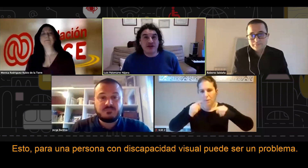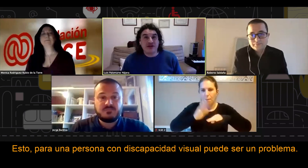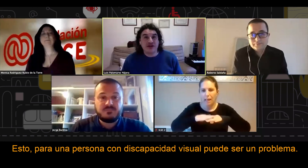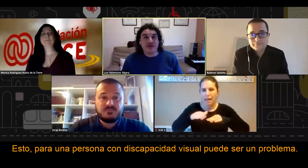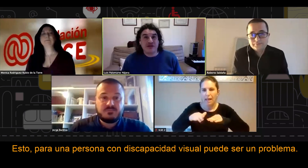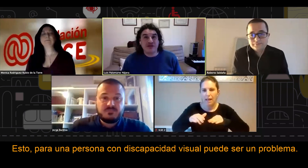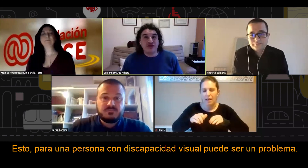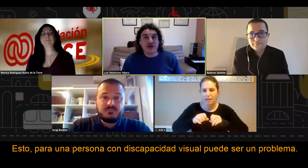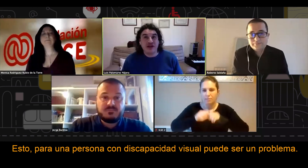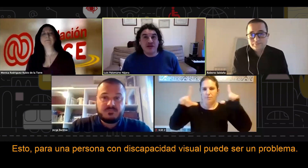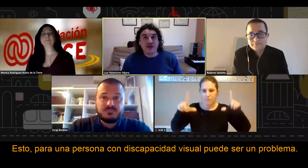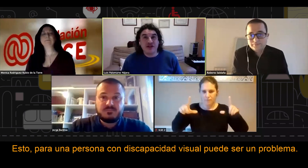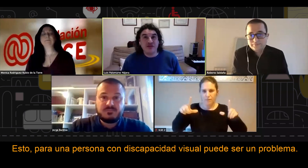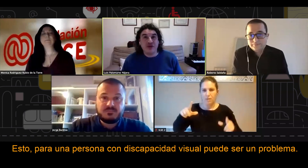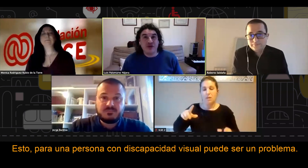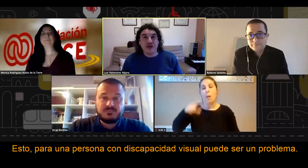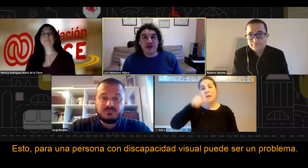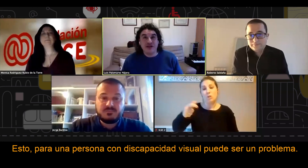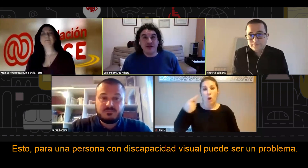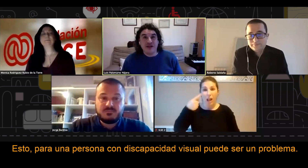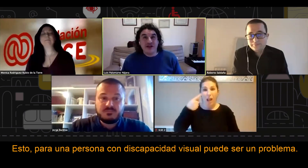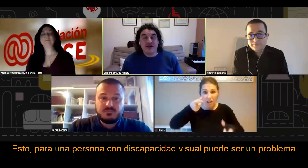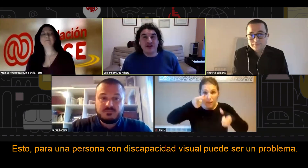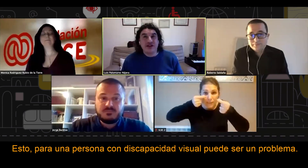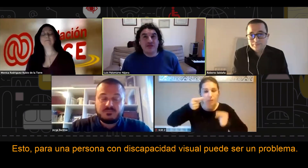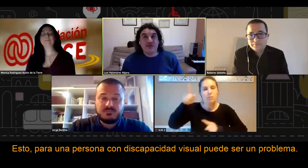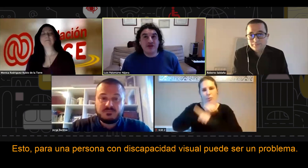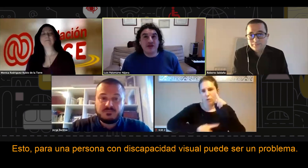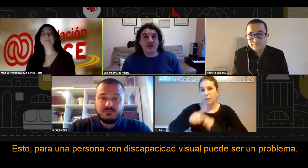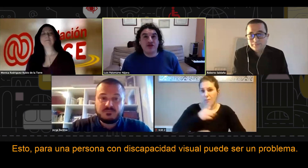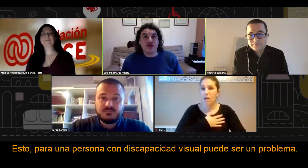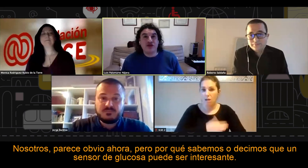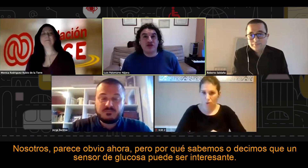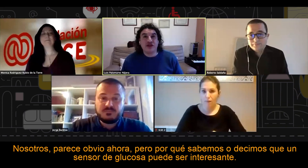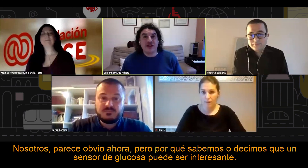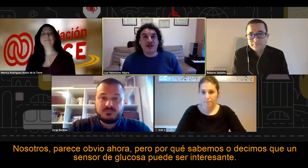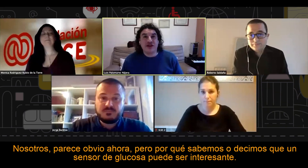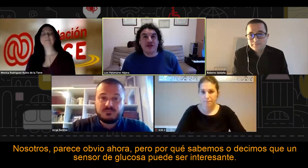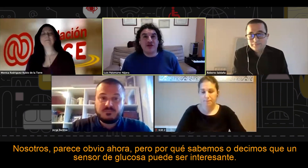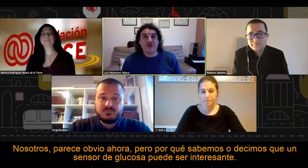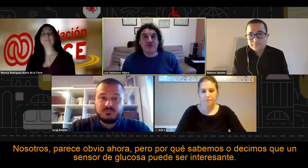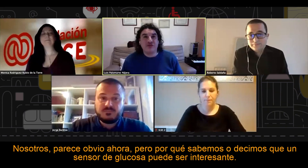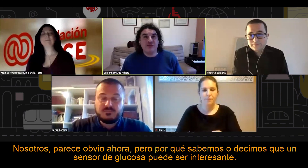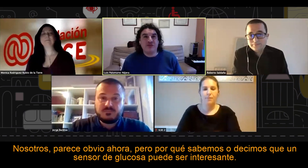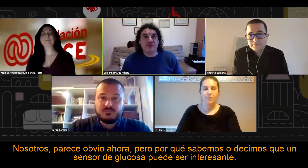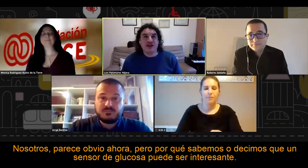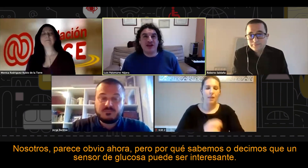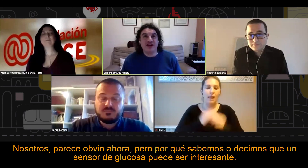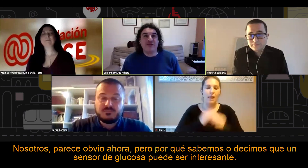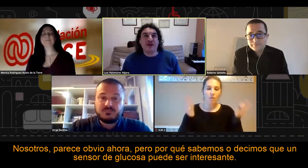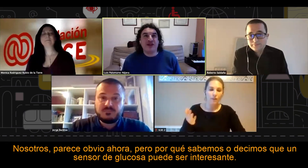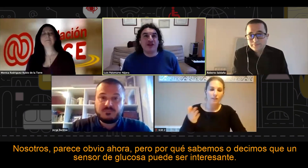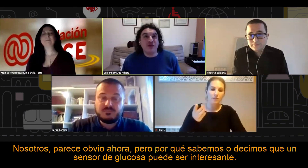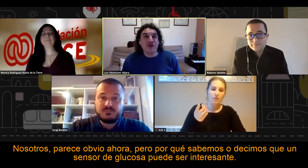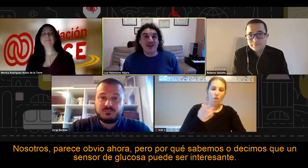con discapacidad visual puede ser un problema. Entonces, bueno, nosotros, ¿por qué?